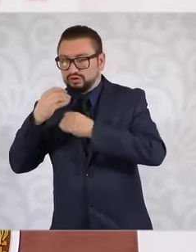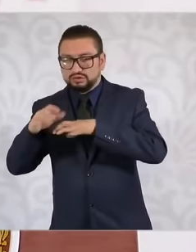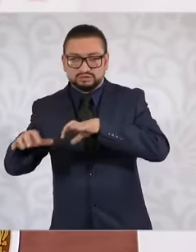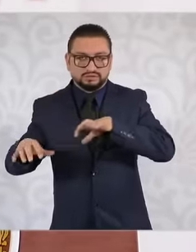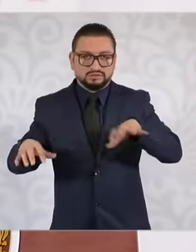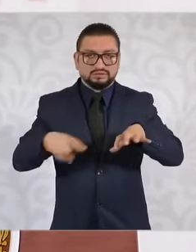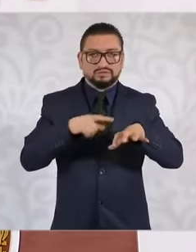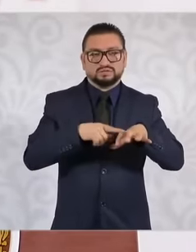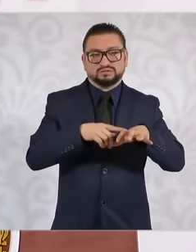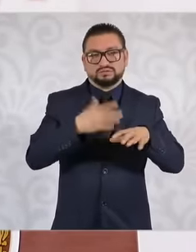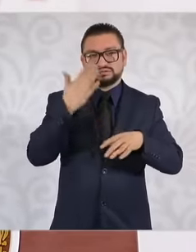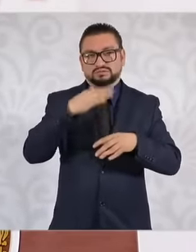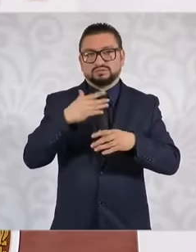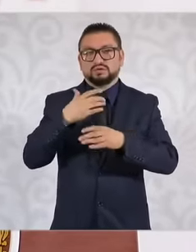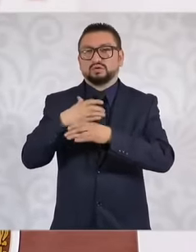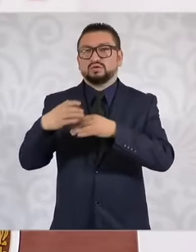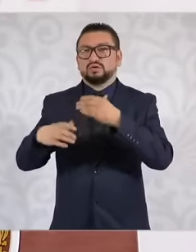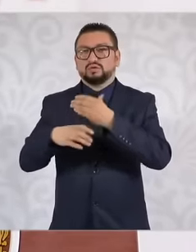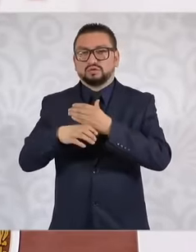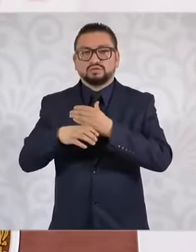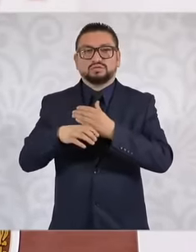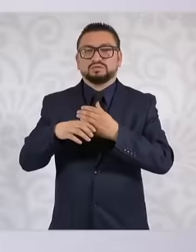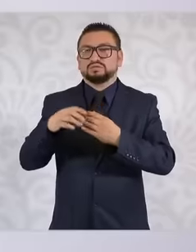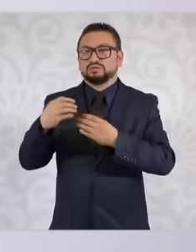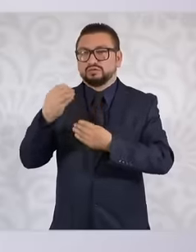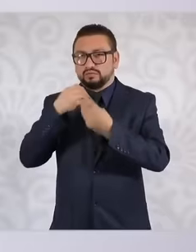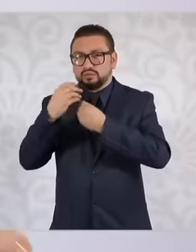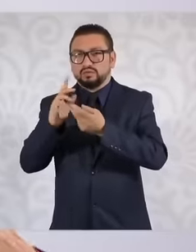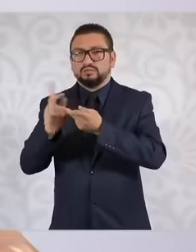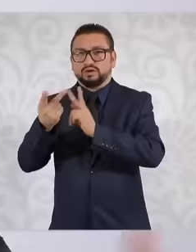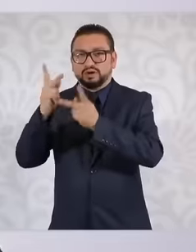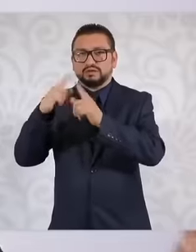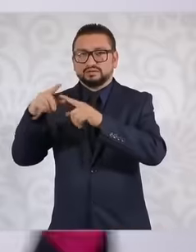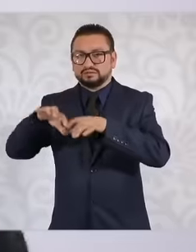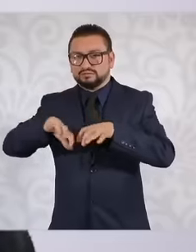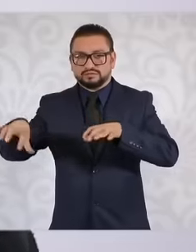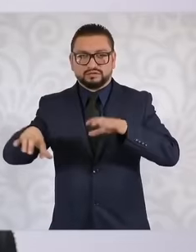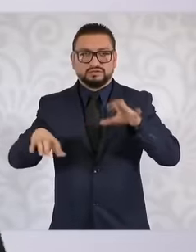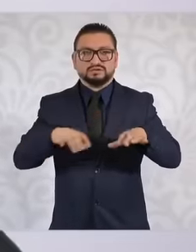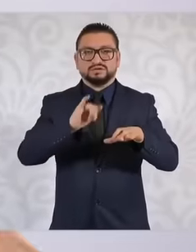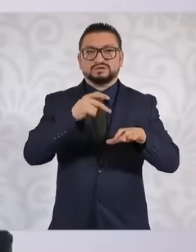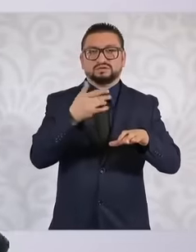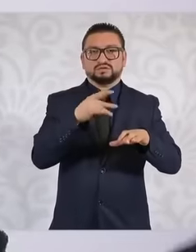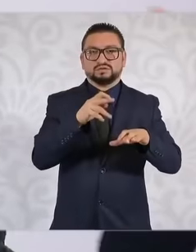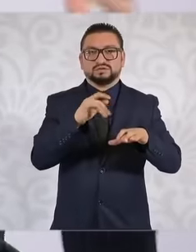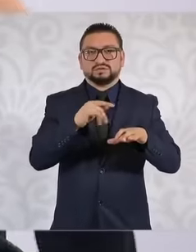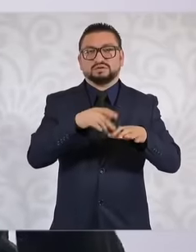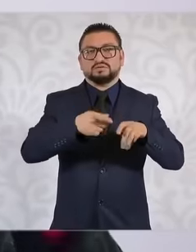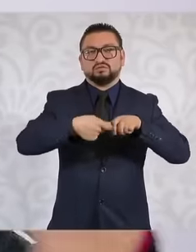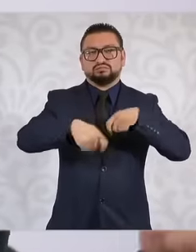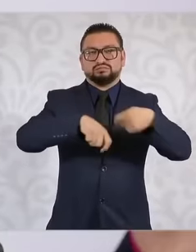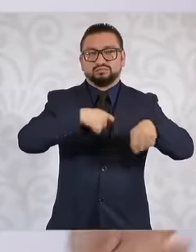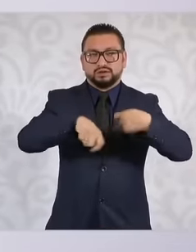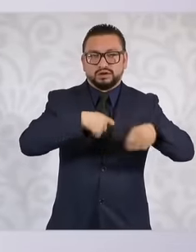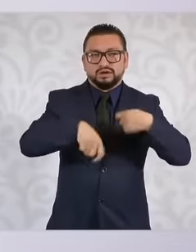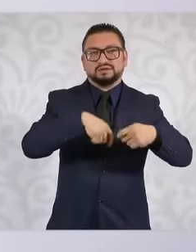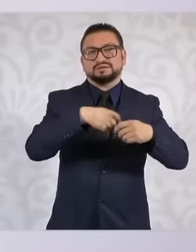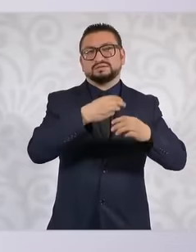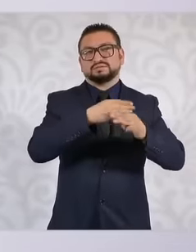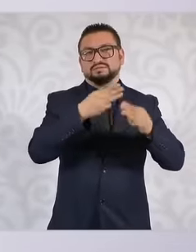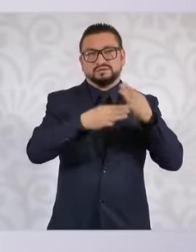pues son residuos que vienen de productos orgánicos, la inorgánica pues es de plásticos y